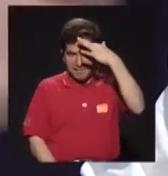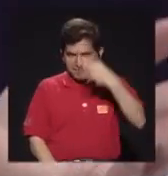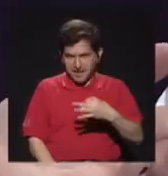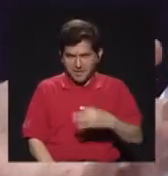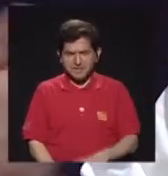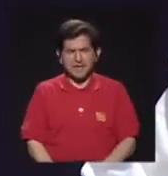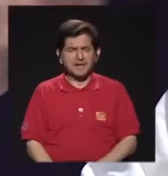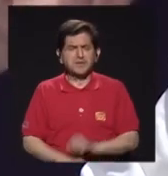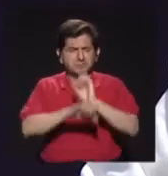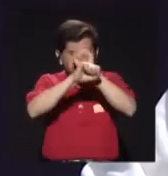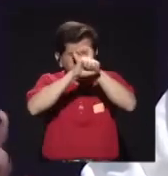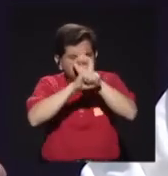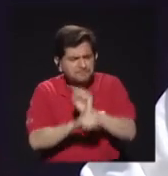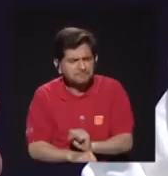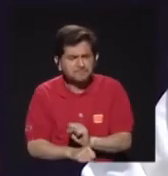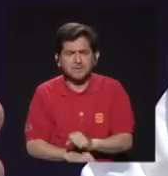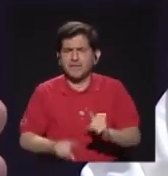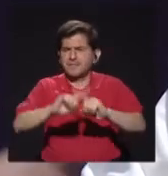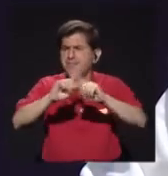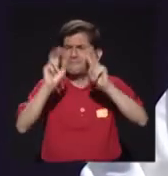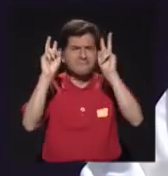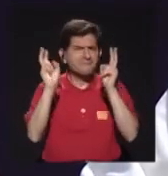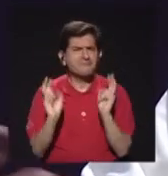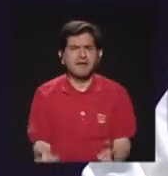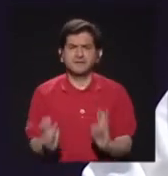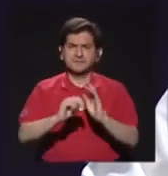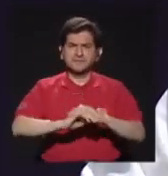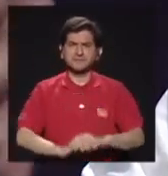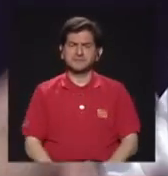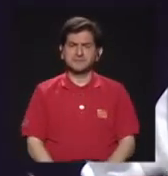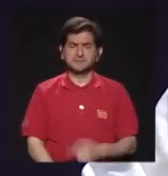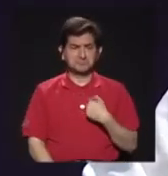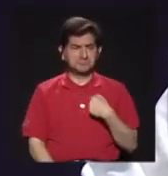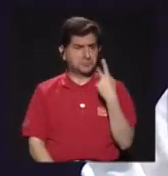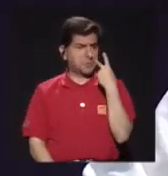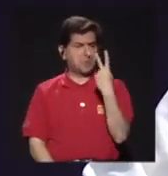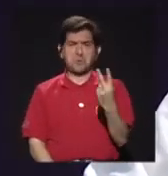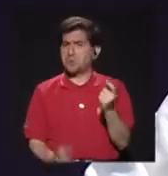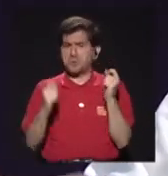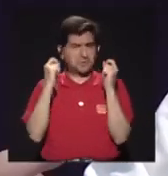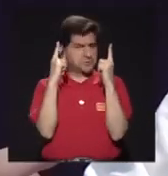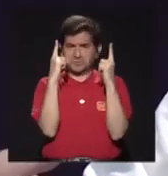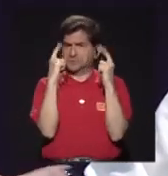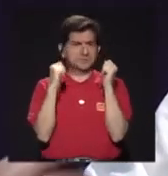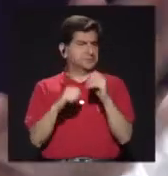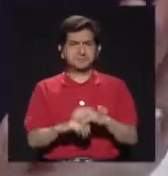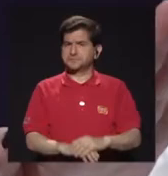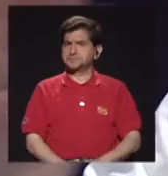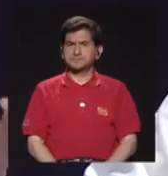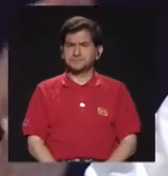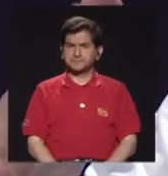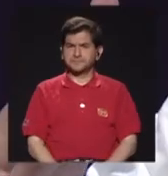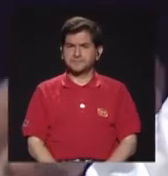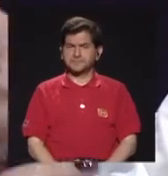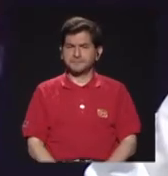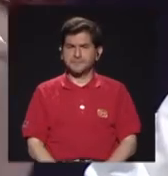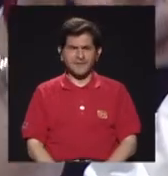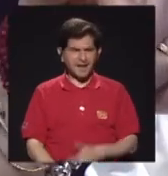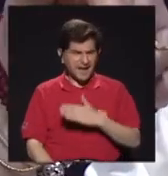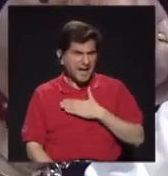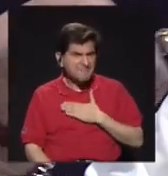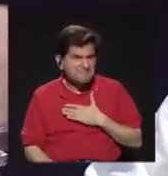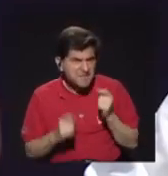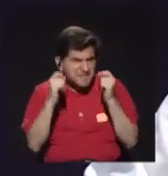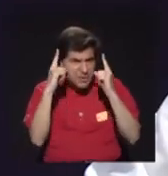hiper conservadores respecto a diferentes temas entonces yo no veo ninguna sorpresa digamos la verdad no no no me